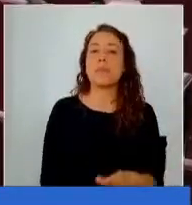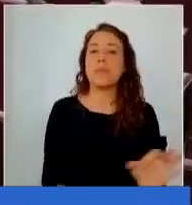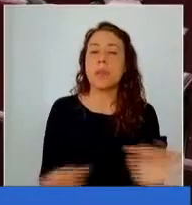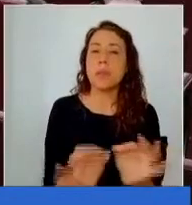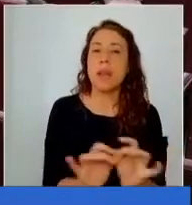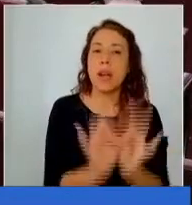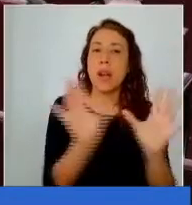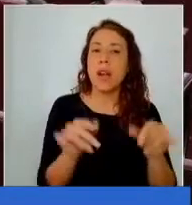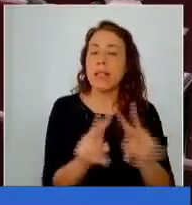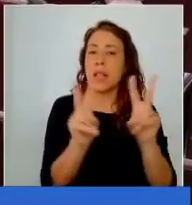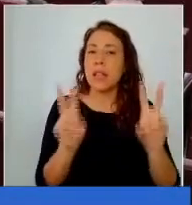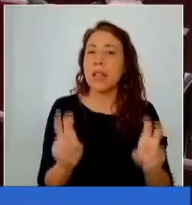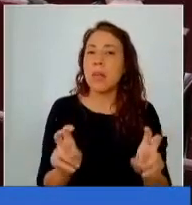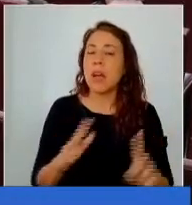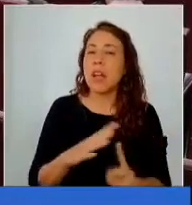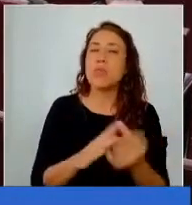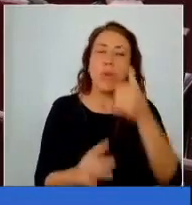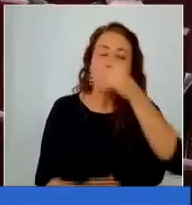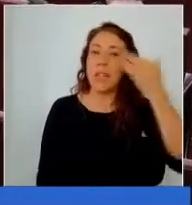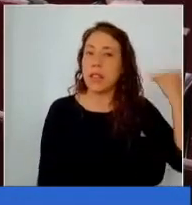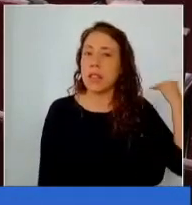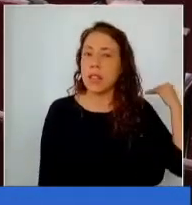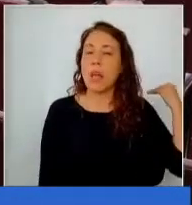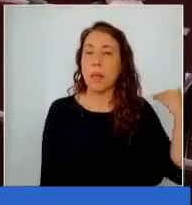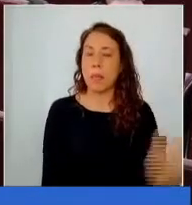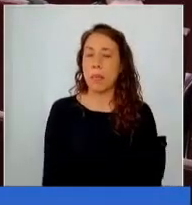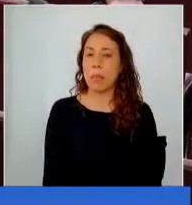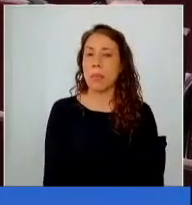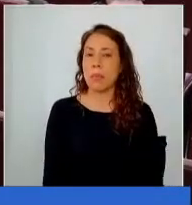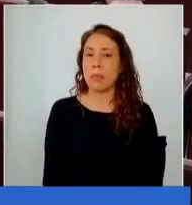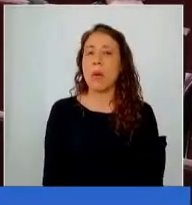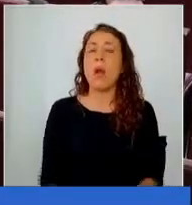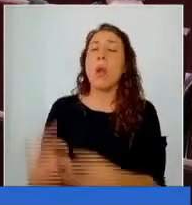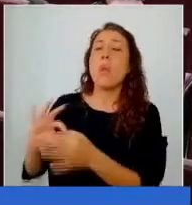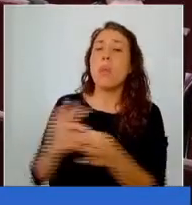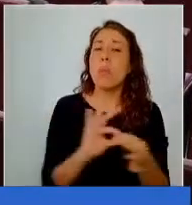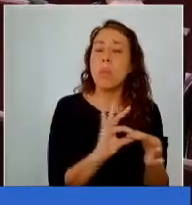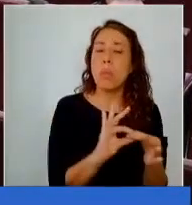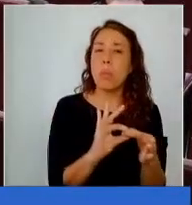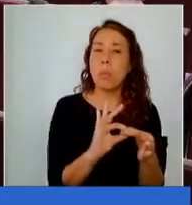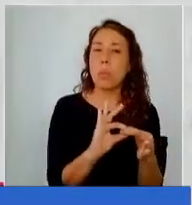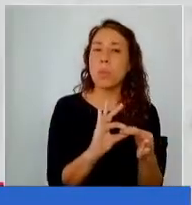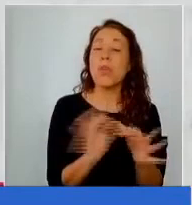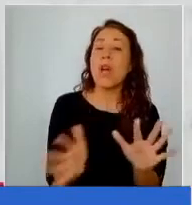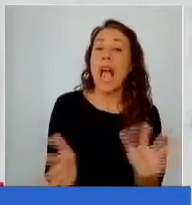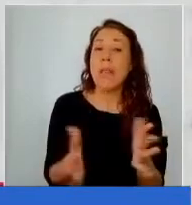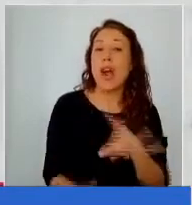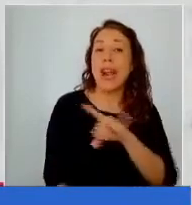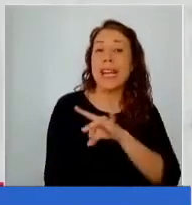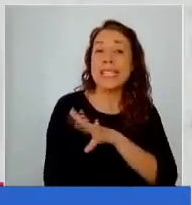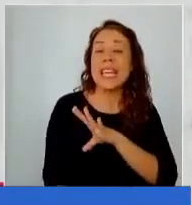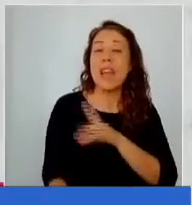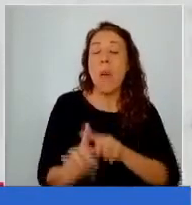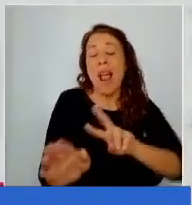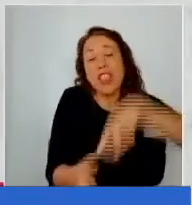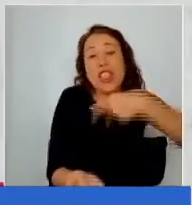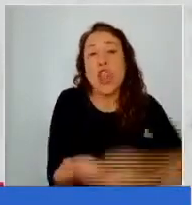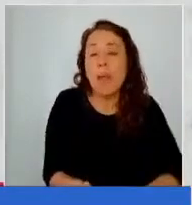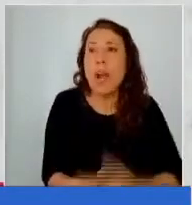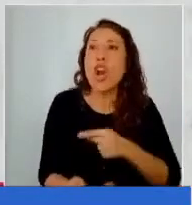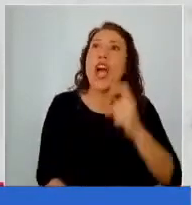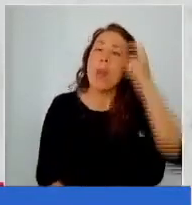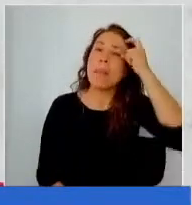de hace un rato más bien largo parte de las causas que probablemente chile se tropezó no queremos pensar que cayó